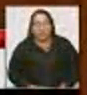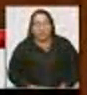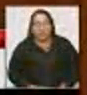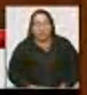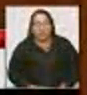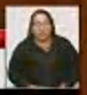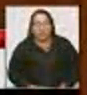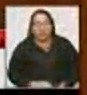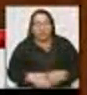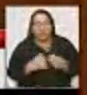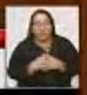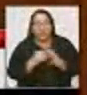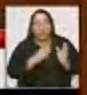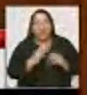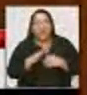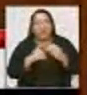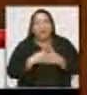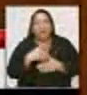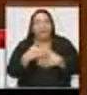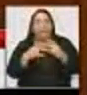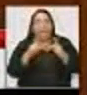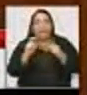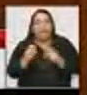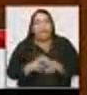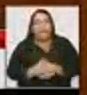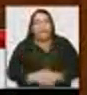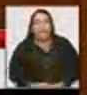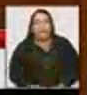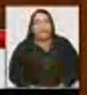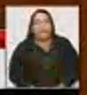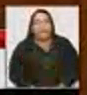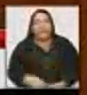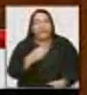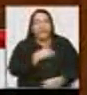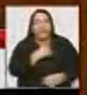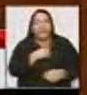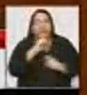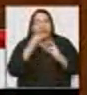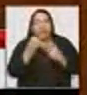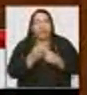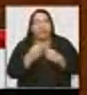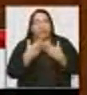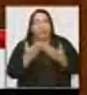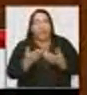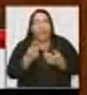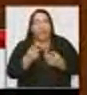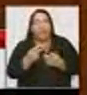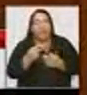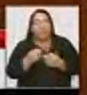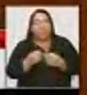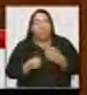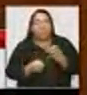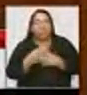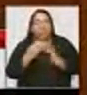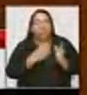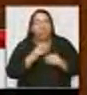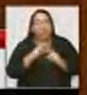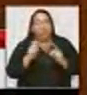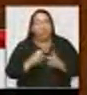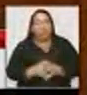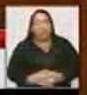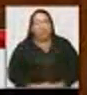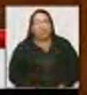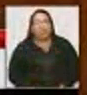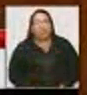resaltar que en el marco de la implementación de los procesos de consulta previa, el Ministerio de Cultura remitió un modelo de plan de consulta